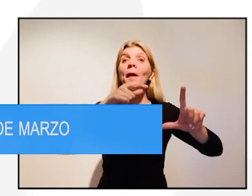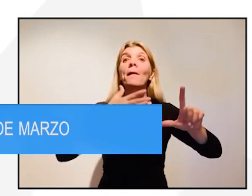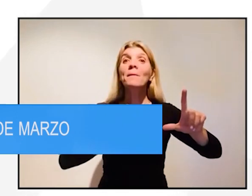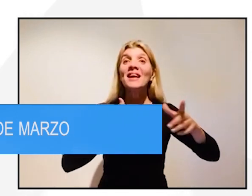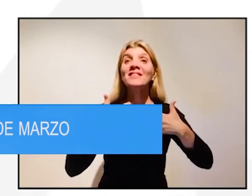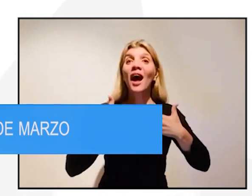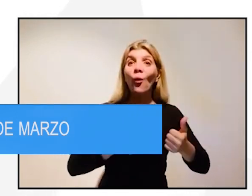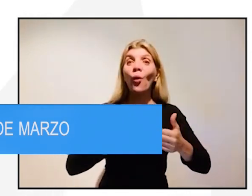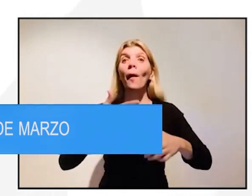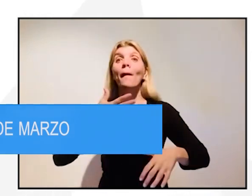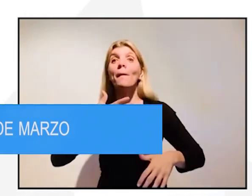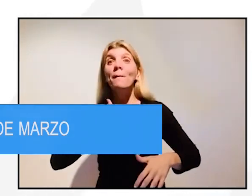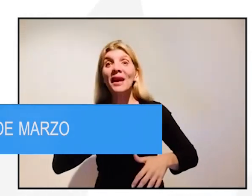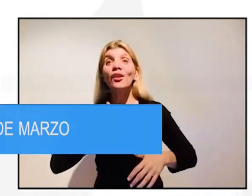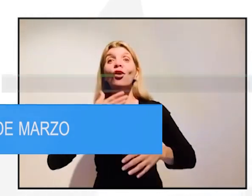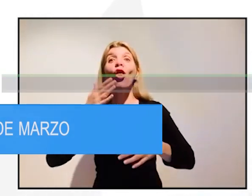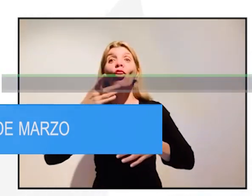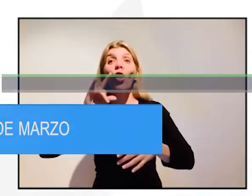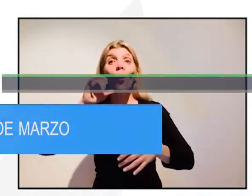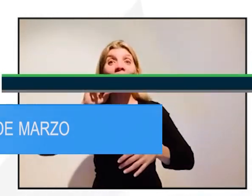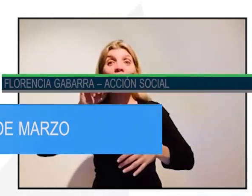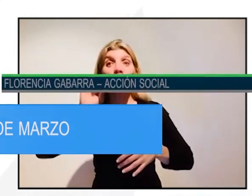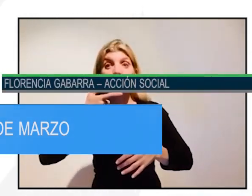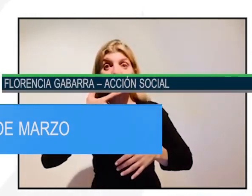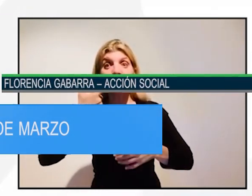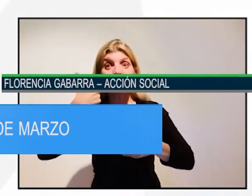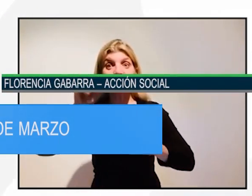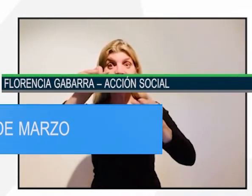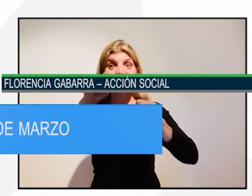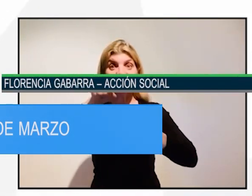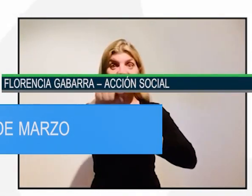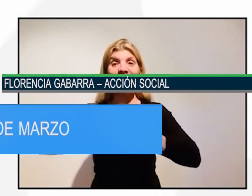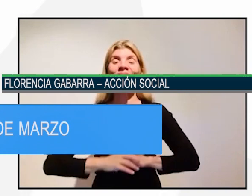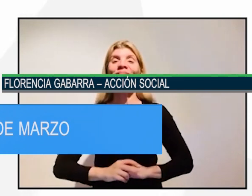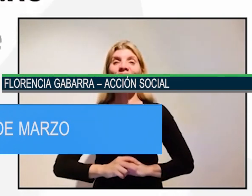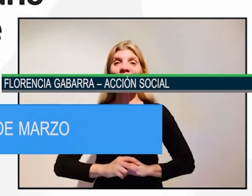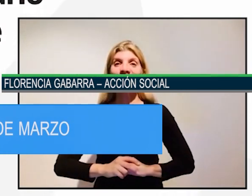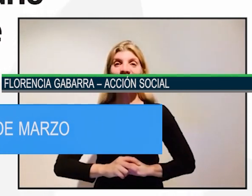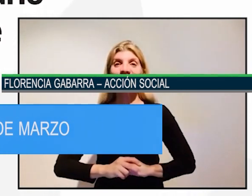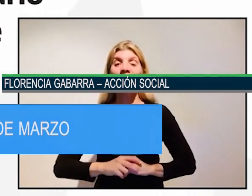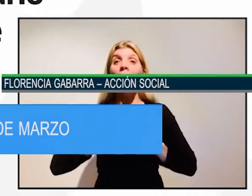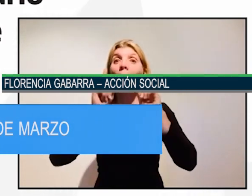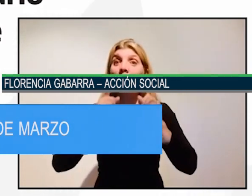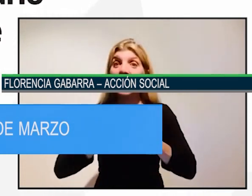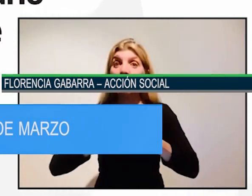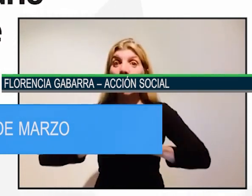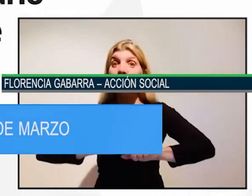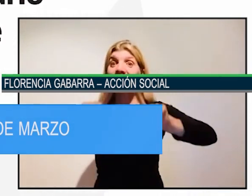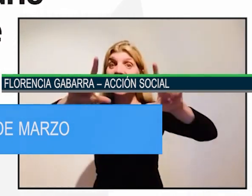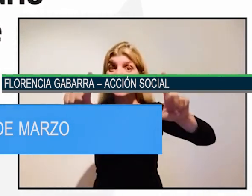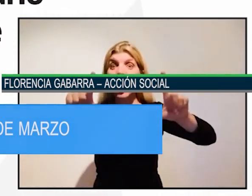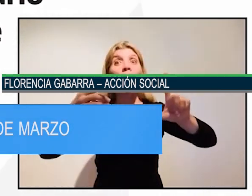este esta nueva forma de emitir los certificados sin renovación bueno el director de la Andy Fernando